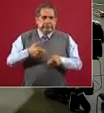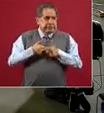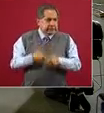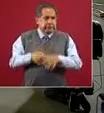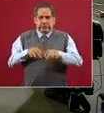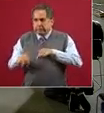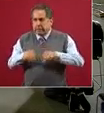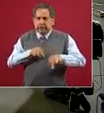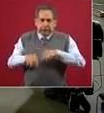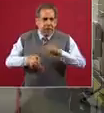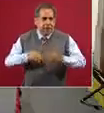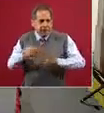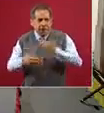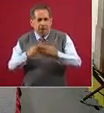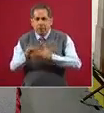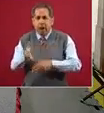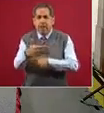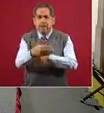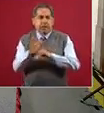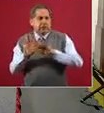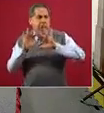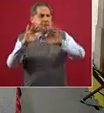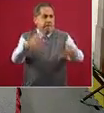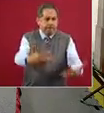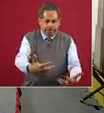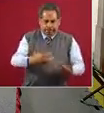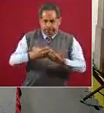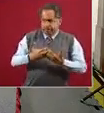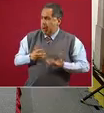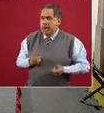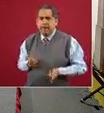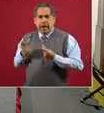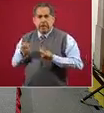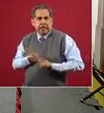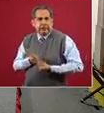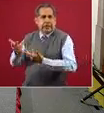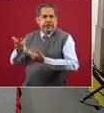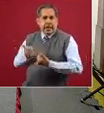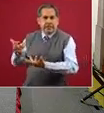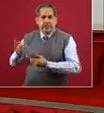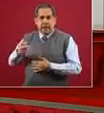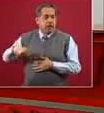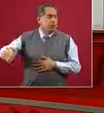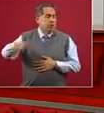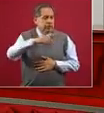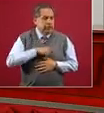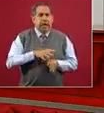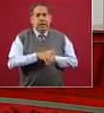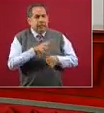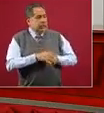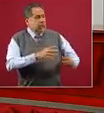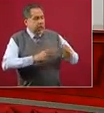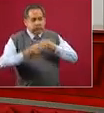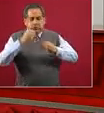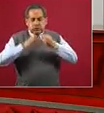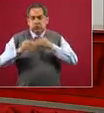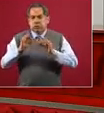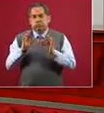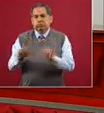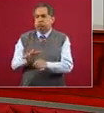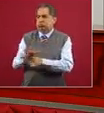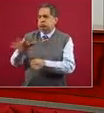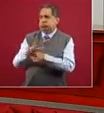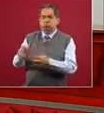continuaron laborando. Esto permitió que no hubiese desabasto, que hubiese